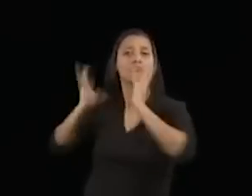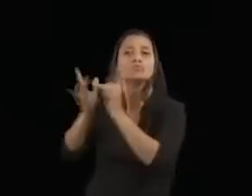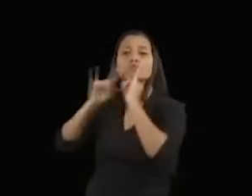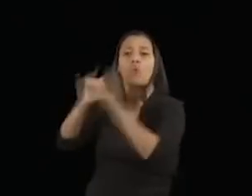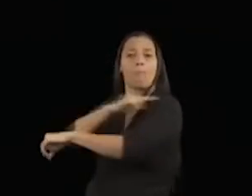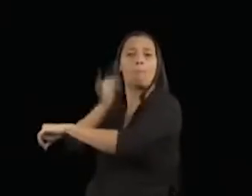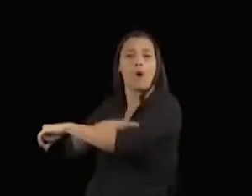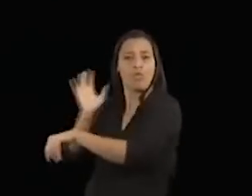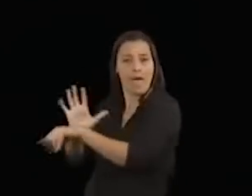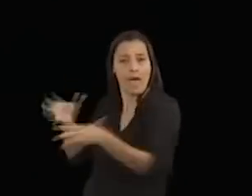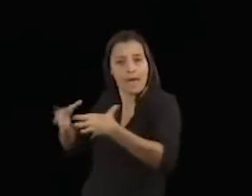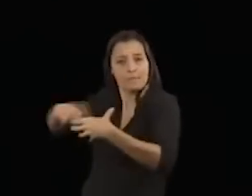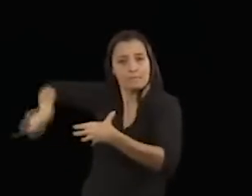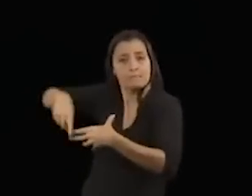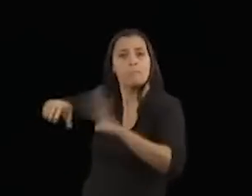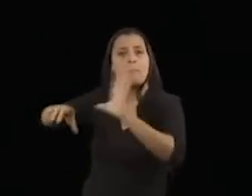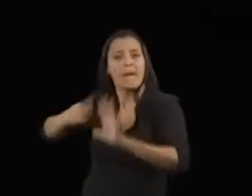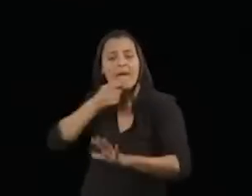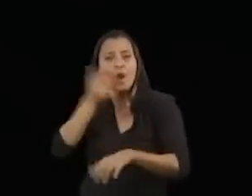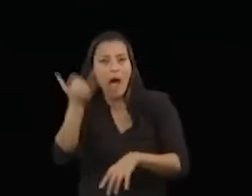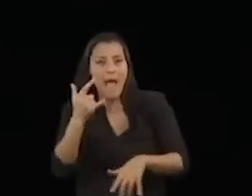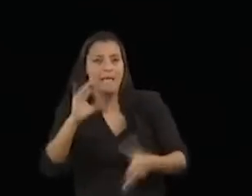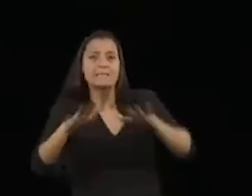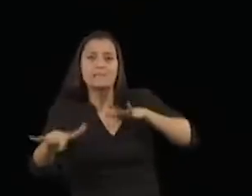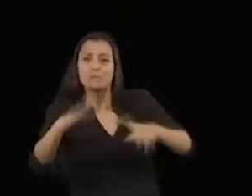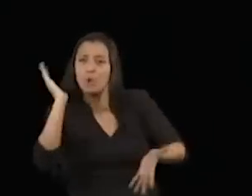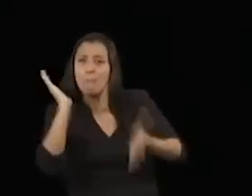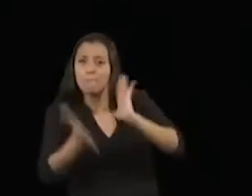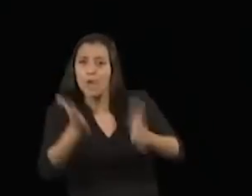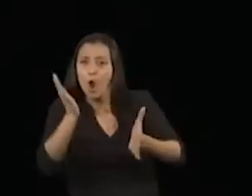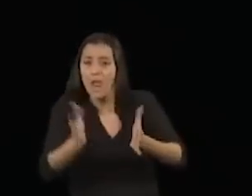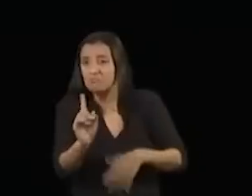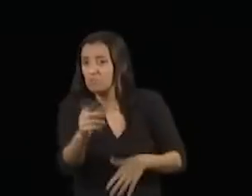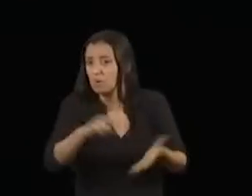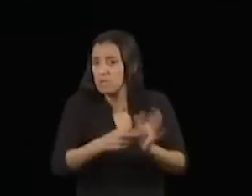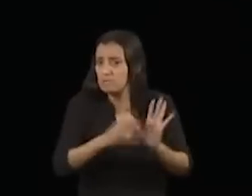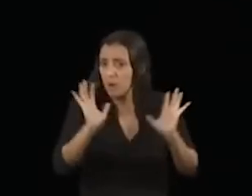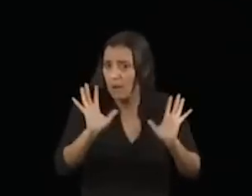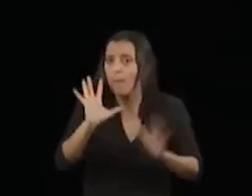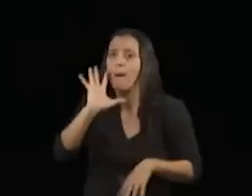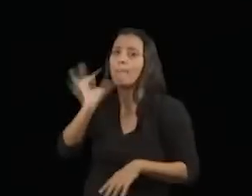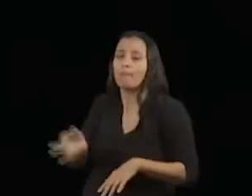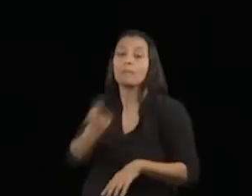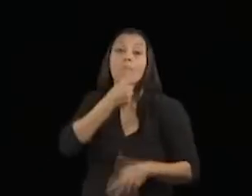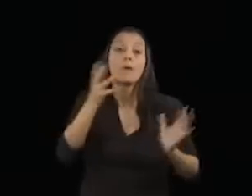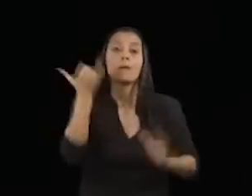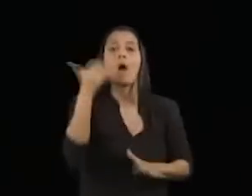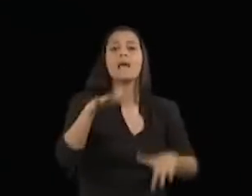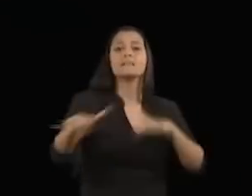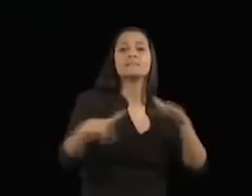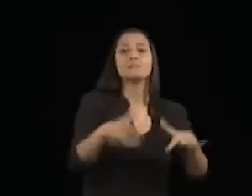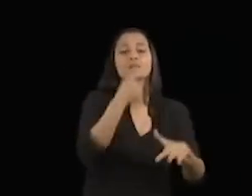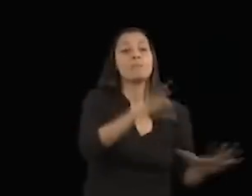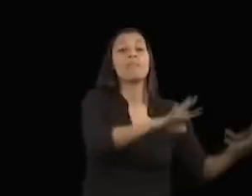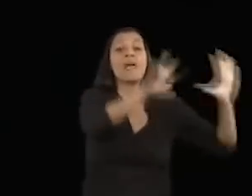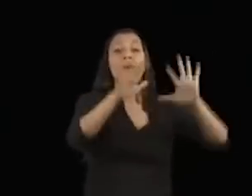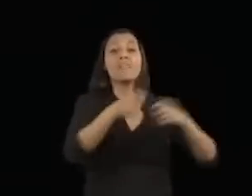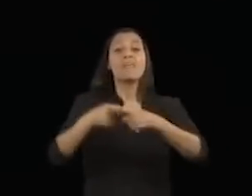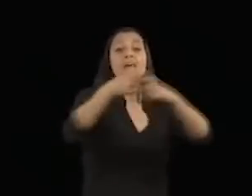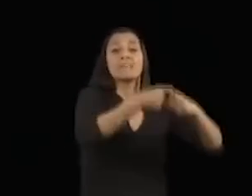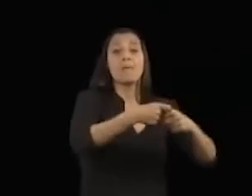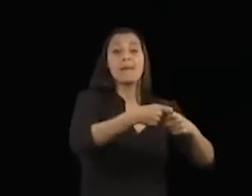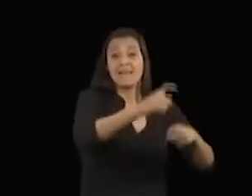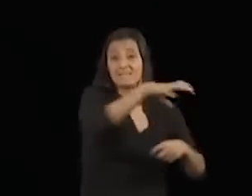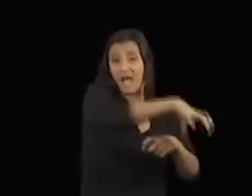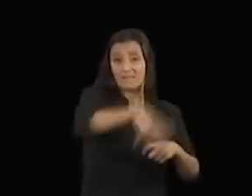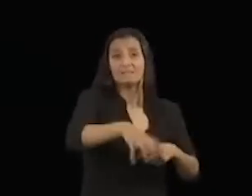Pero si no hay un evento violento no es un problema. De hecho, supongamos que yo tengo una situación donde tengo 10 empresas vendiendo